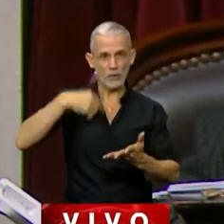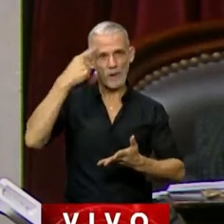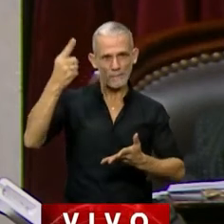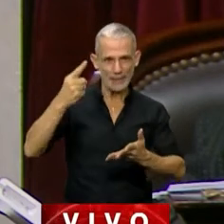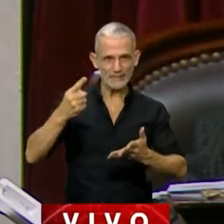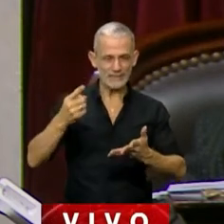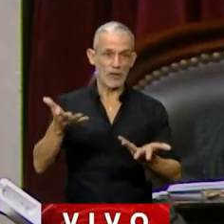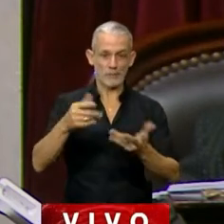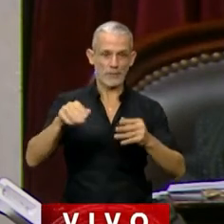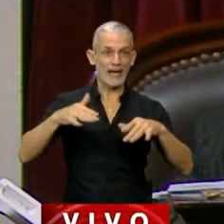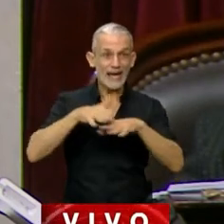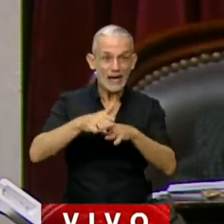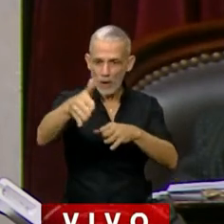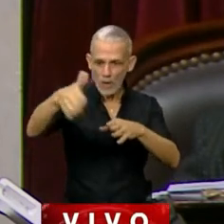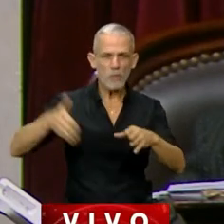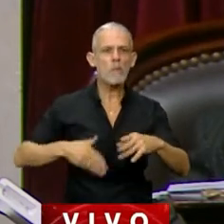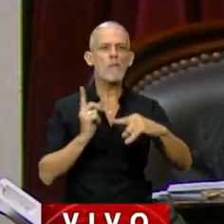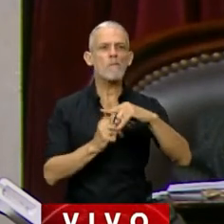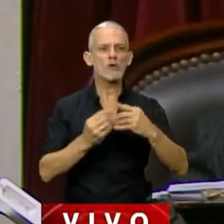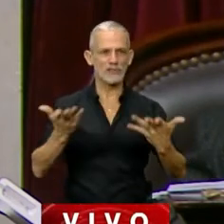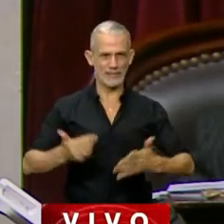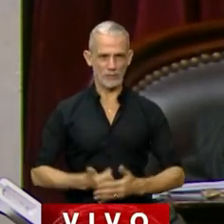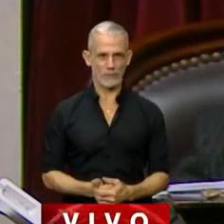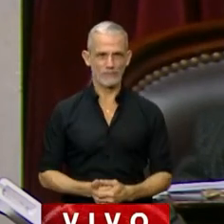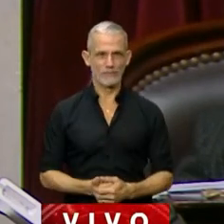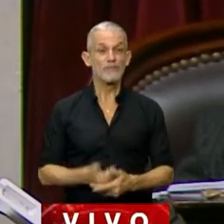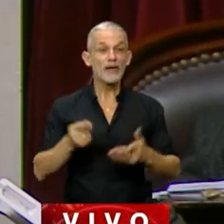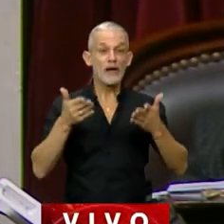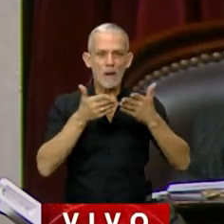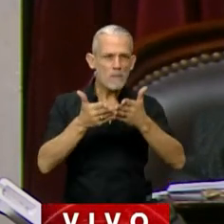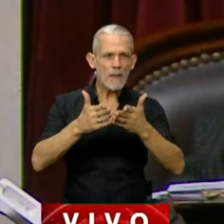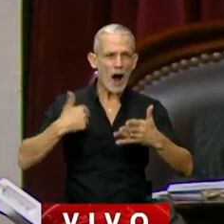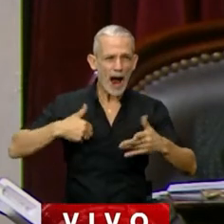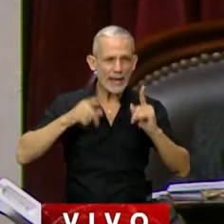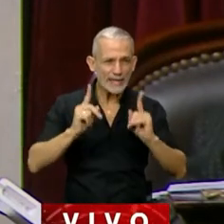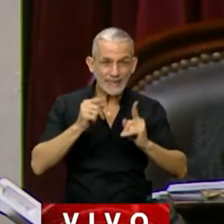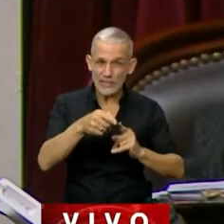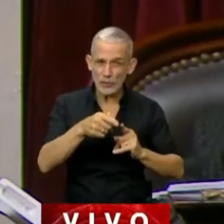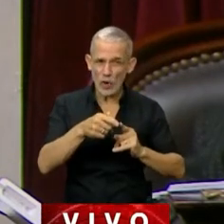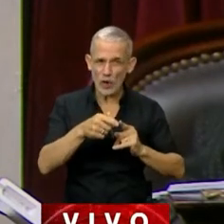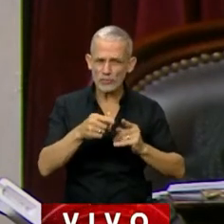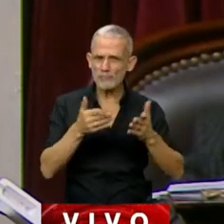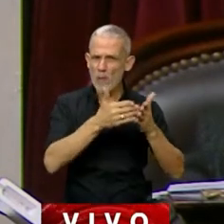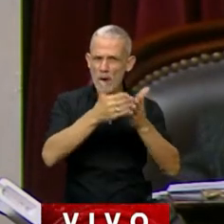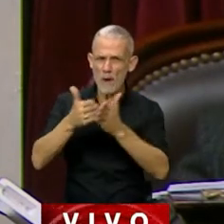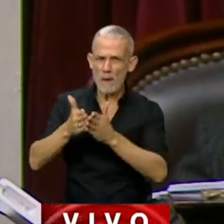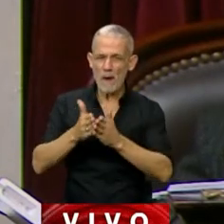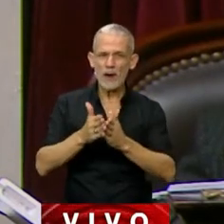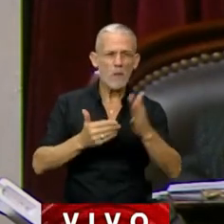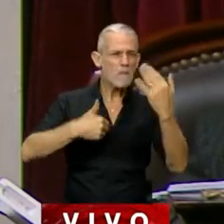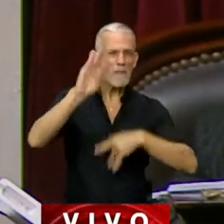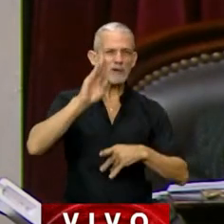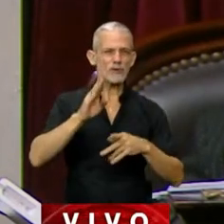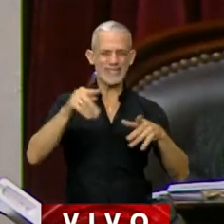creemos, estamos convencidos que el impacto va a ser positivo. La flota comercial argentina, en su gran porcentaje,